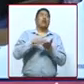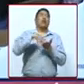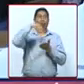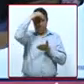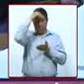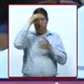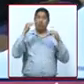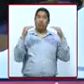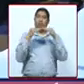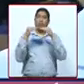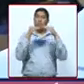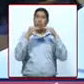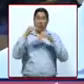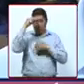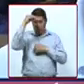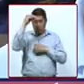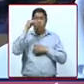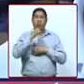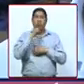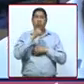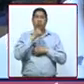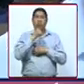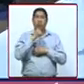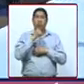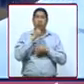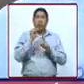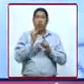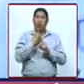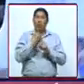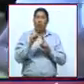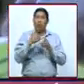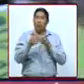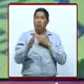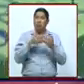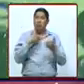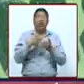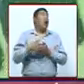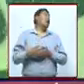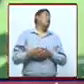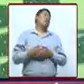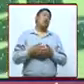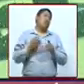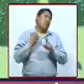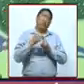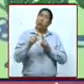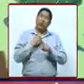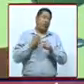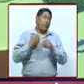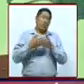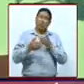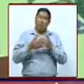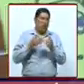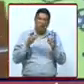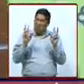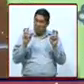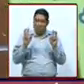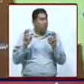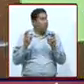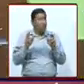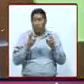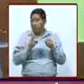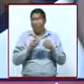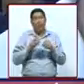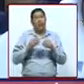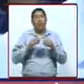igualitario tanto para hombres como para mujeres. La violencia no distingue géneros. Obviamente la violencia no distingue géneros, ni economía, ni mucho menos